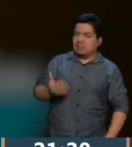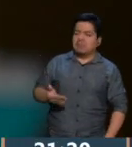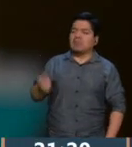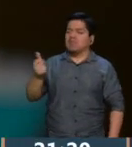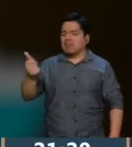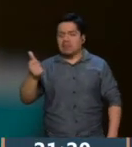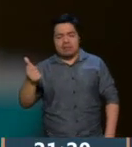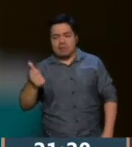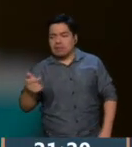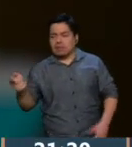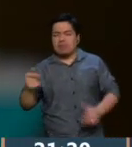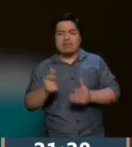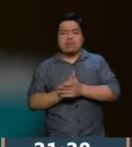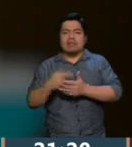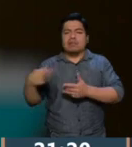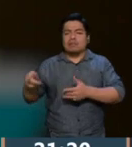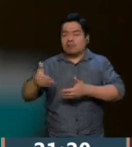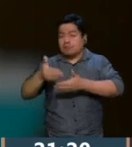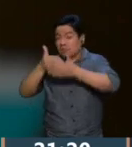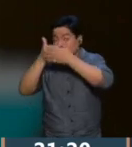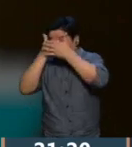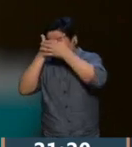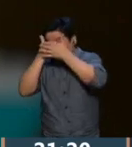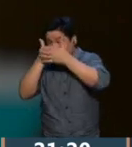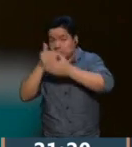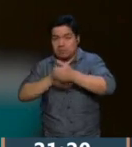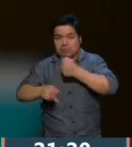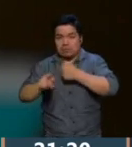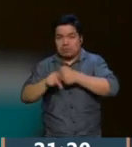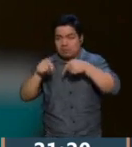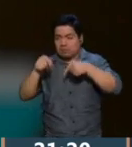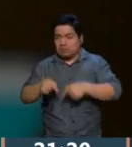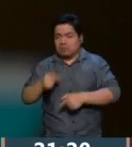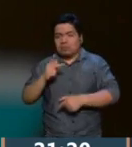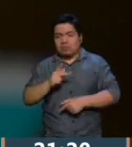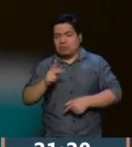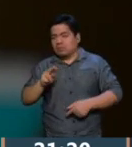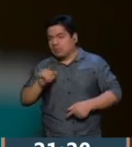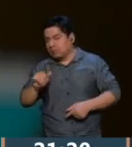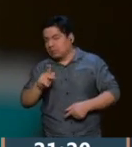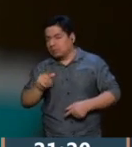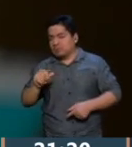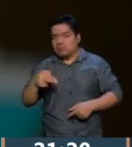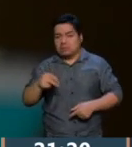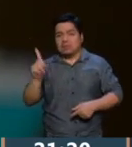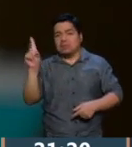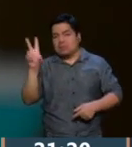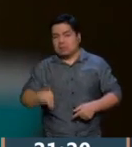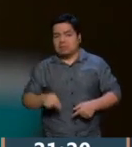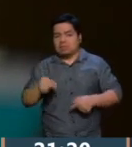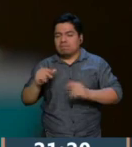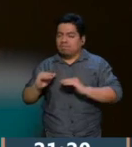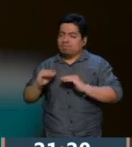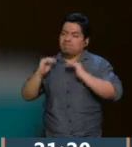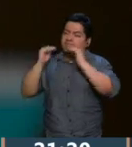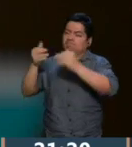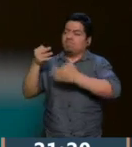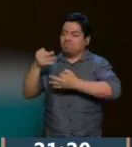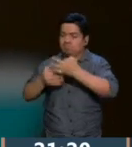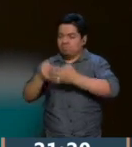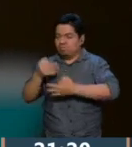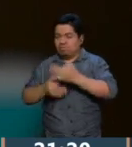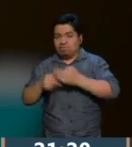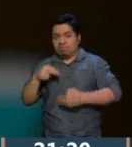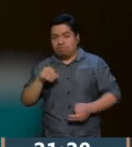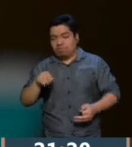el partido conservador más fuerte que hay en el país, que no es ni el PRI, ni el PAN, ni el PRD, sino que es la Suprema Corte de Justicia con Norma